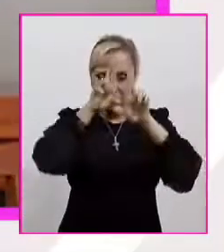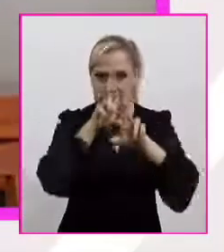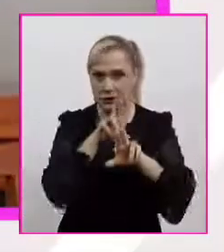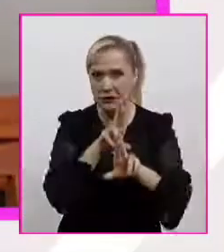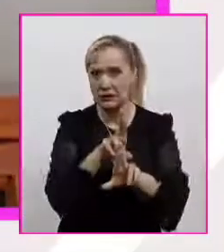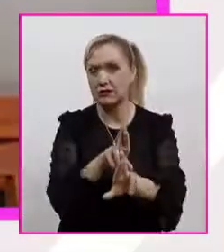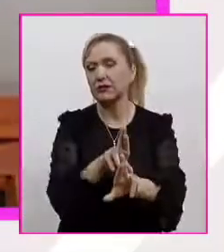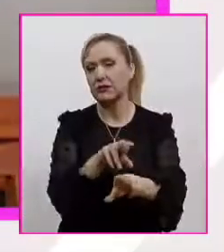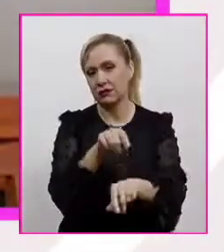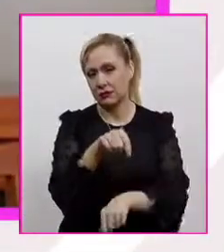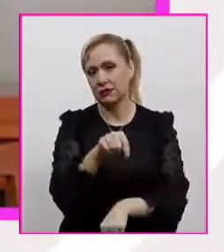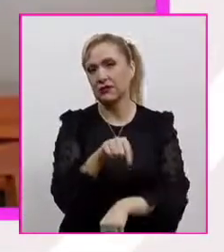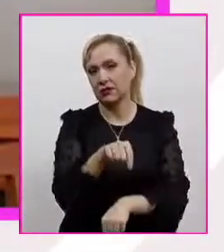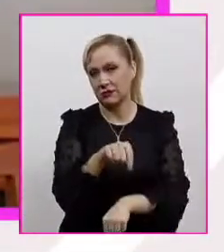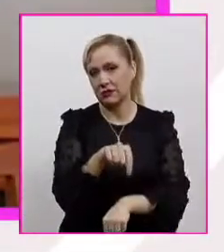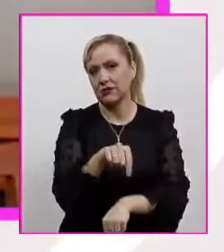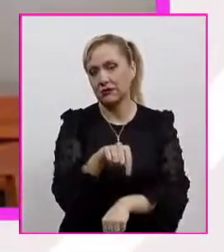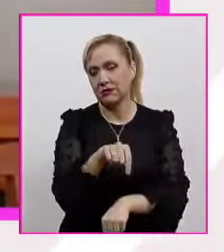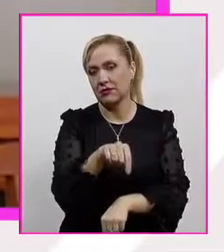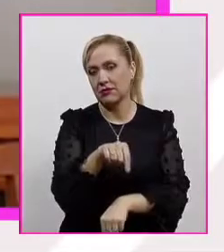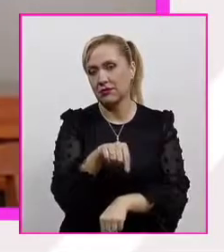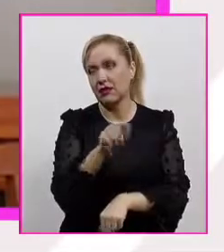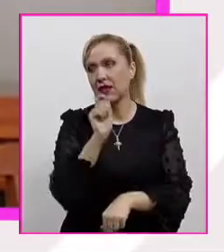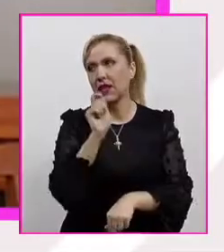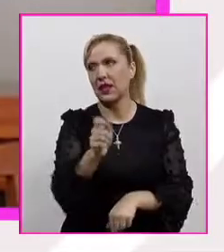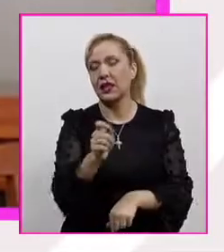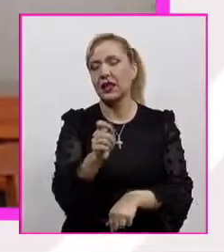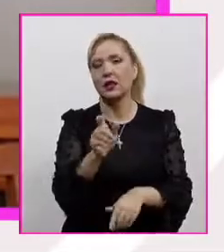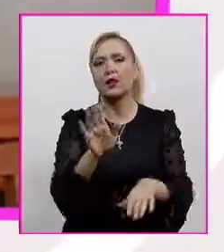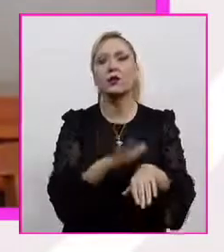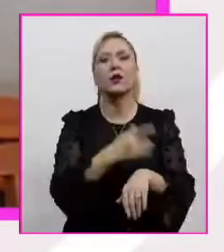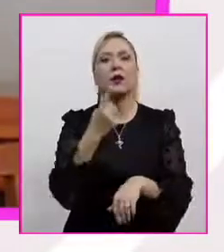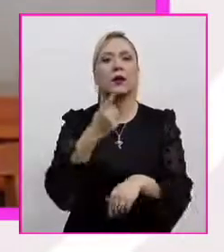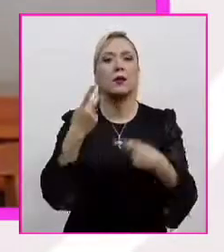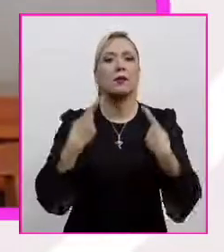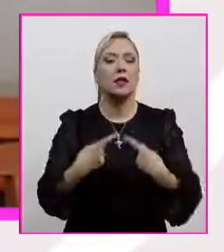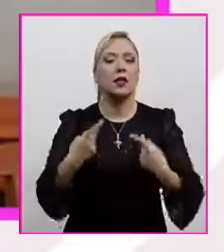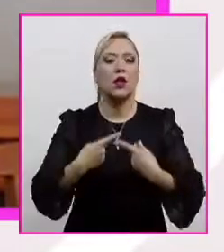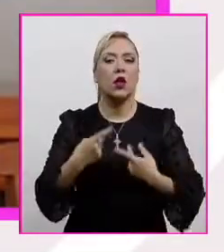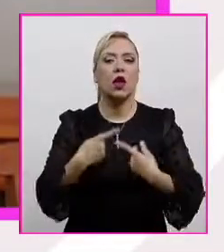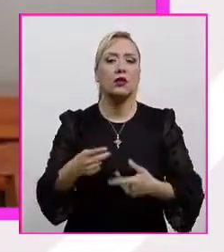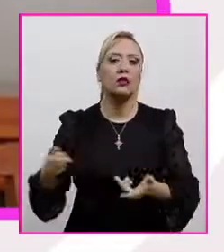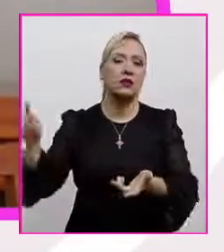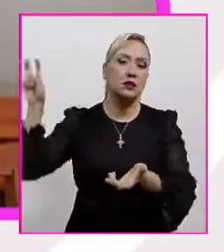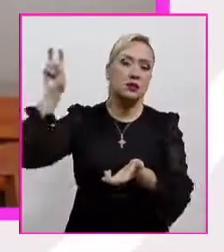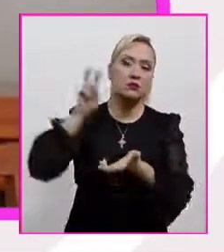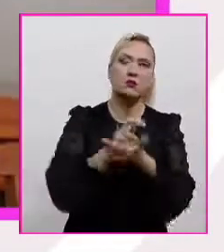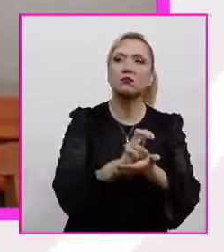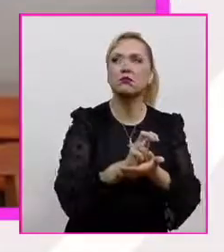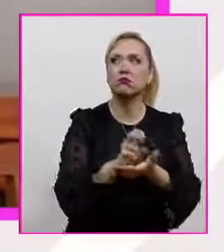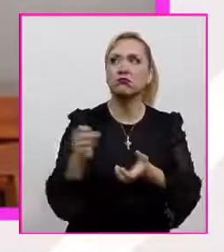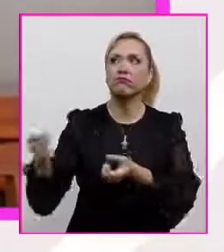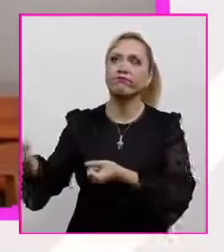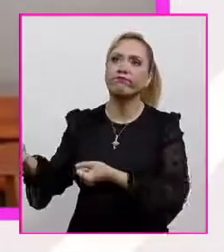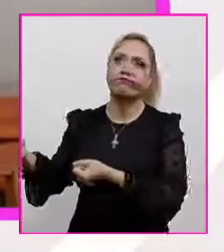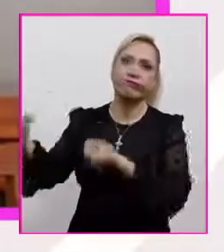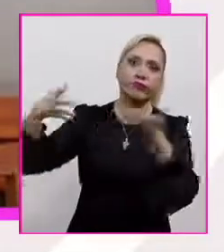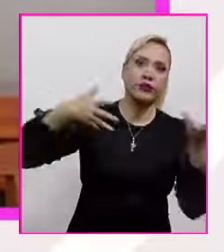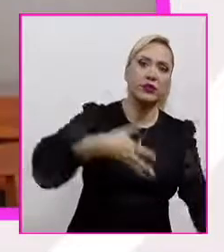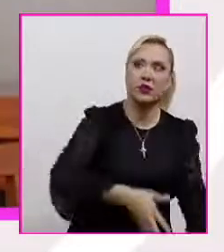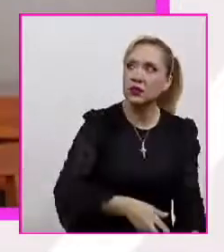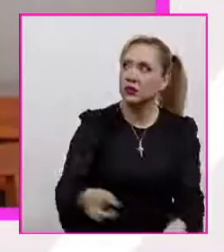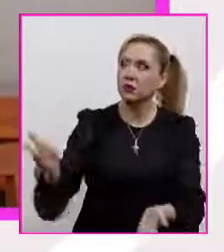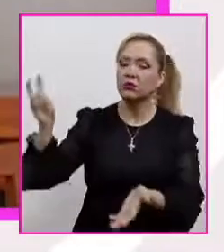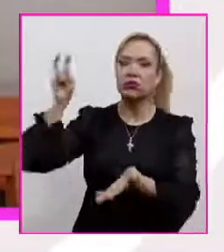bueno, originalmente ese acuerdo surge en razón de las personas deportadas que venían a vivir a México, tal vez después de haber estado